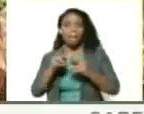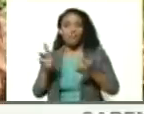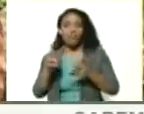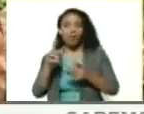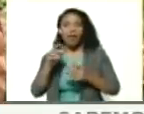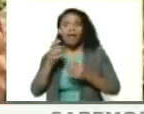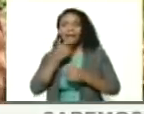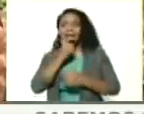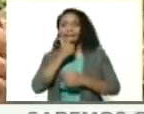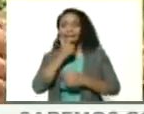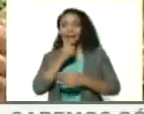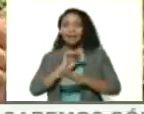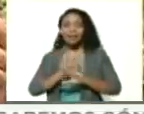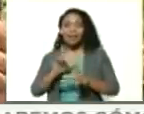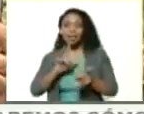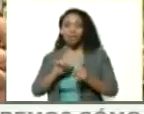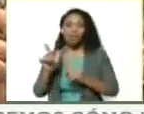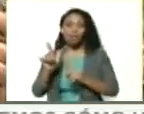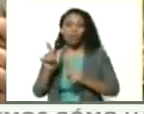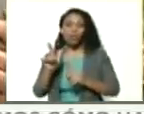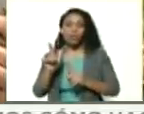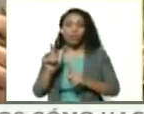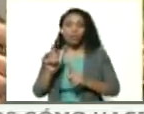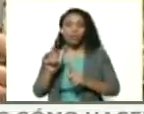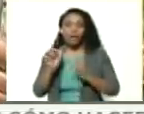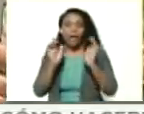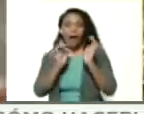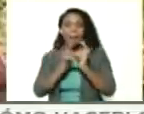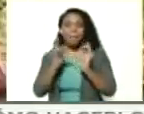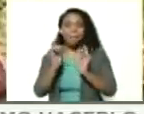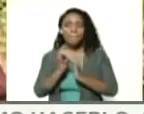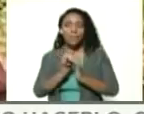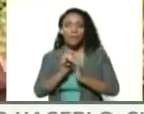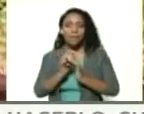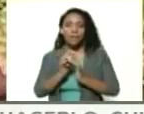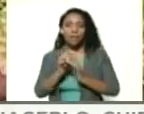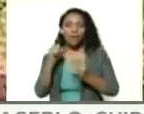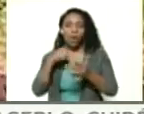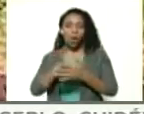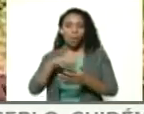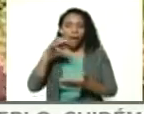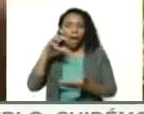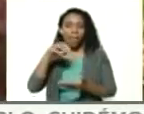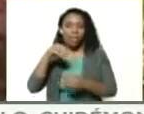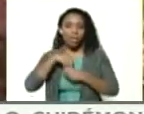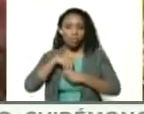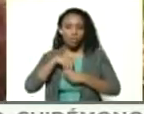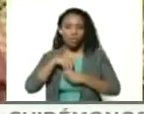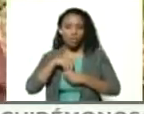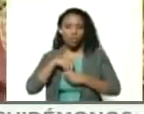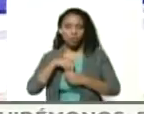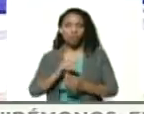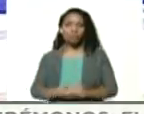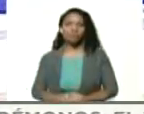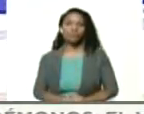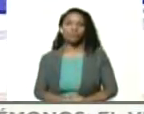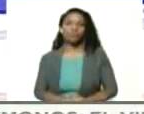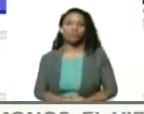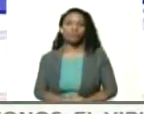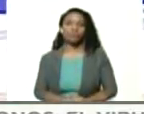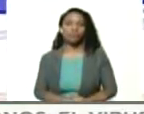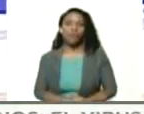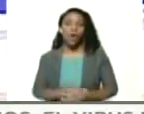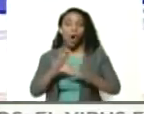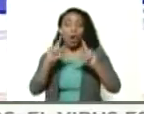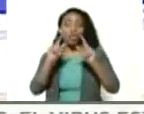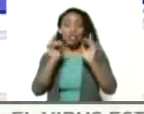¿Cómo se llama en inglés? April Inside the Cope. Yes. Excelente, bueno. 11